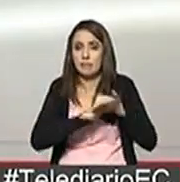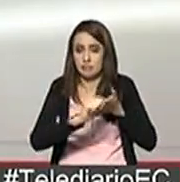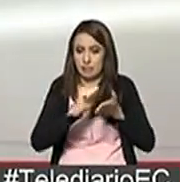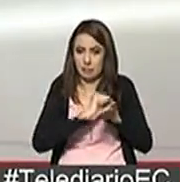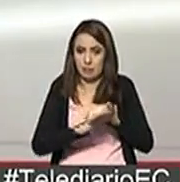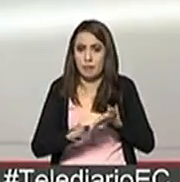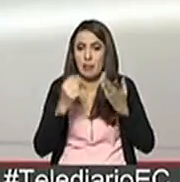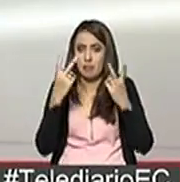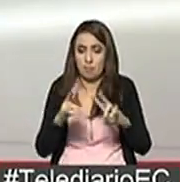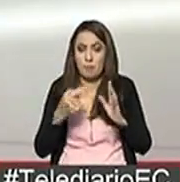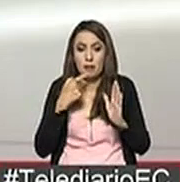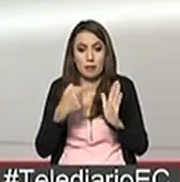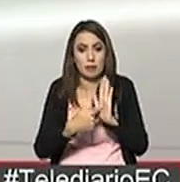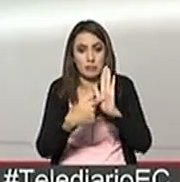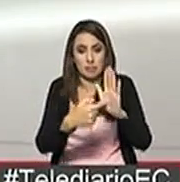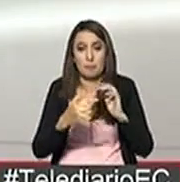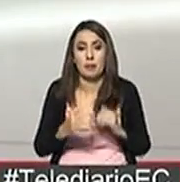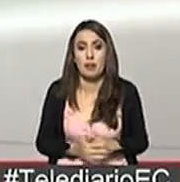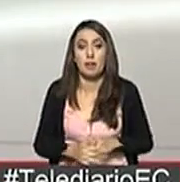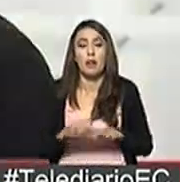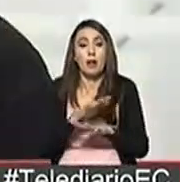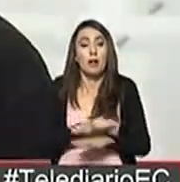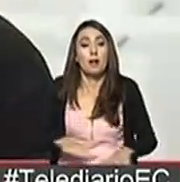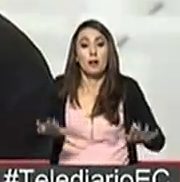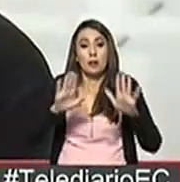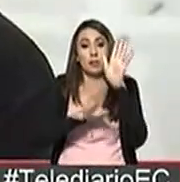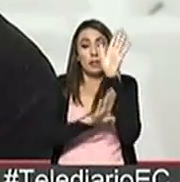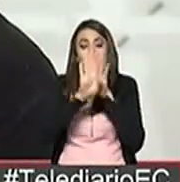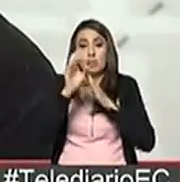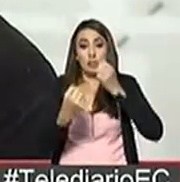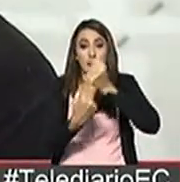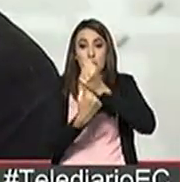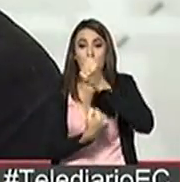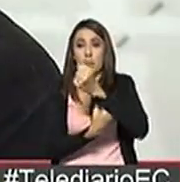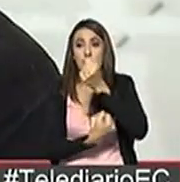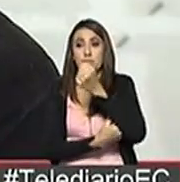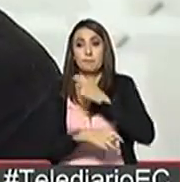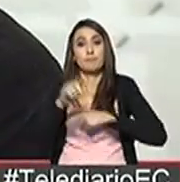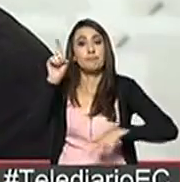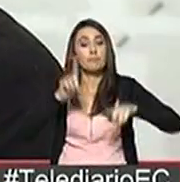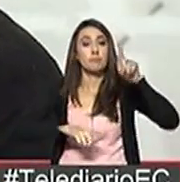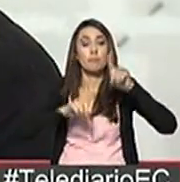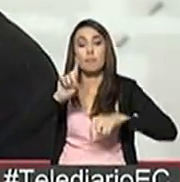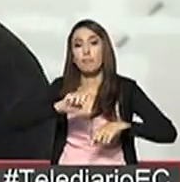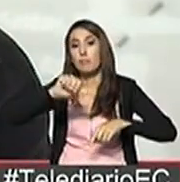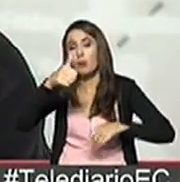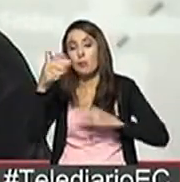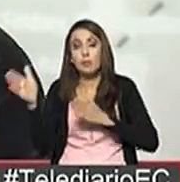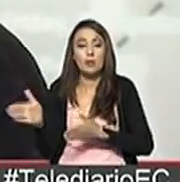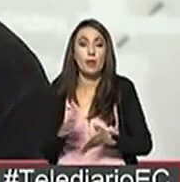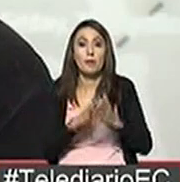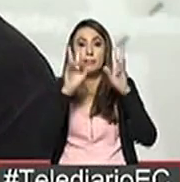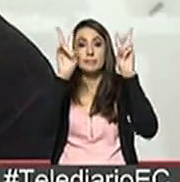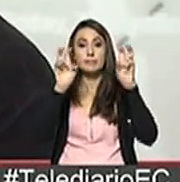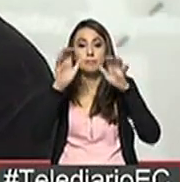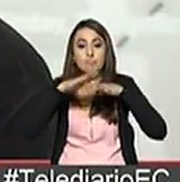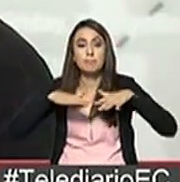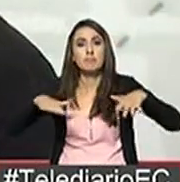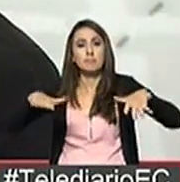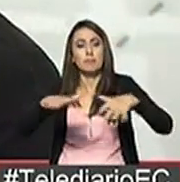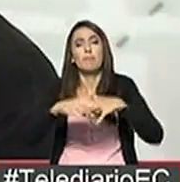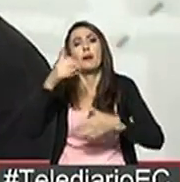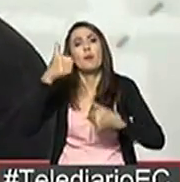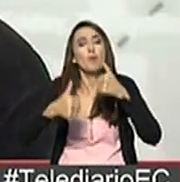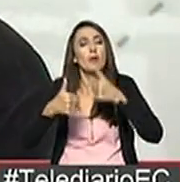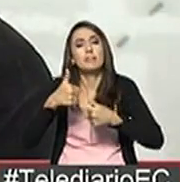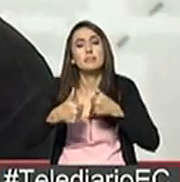buscar apoyo de las autoridades para poder fomentar el desarrollo de este sector. Sí, así es. Hay otro tema que nos preocupaba bastante, bueno,